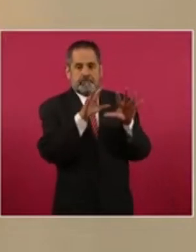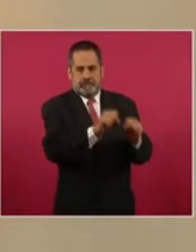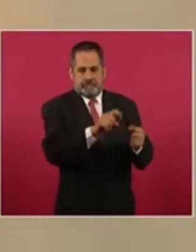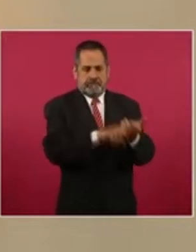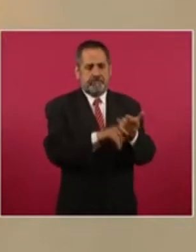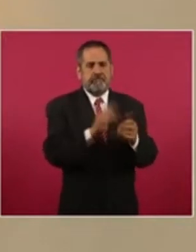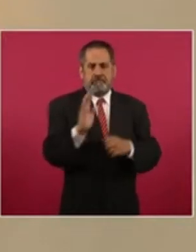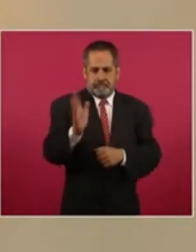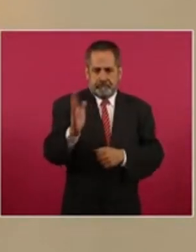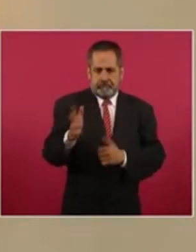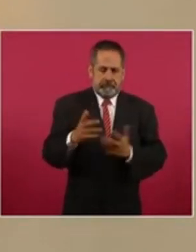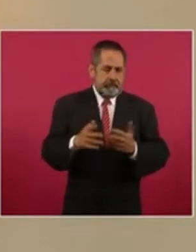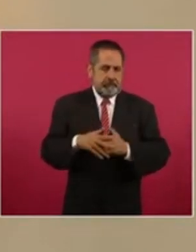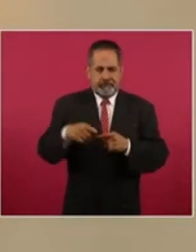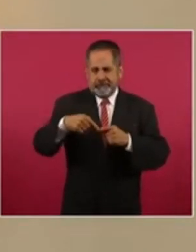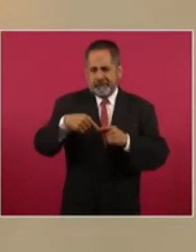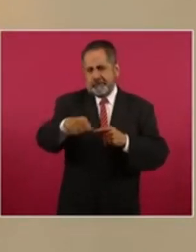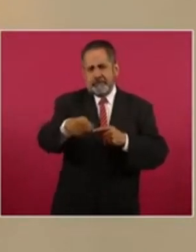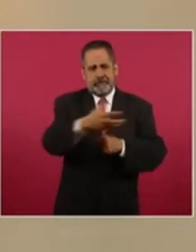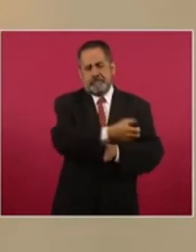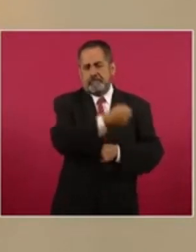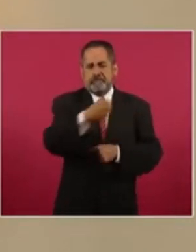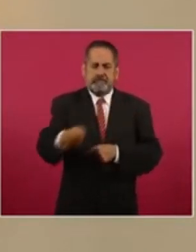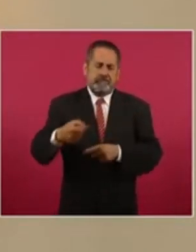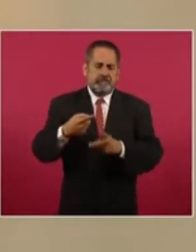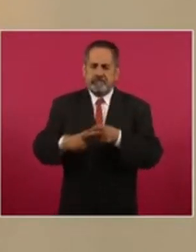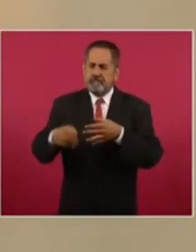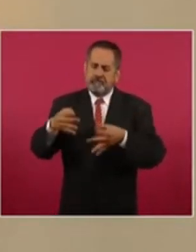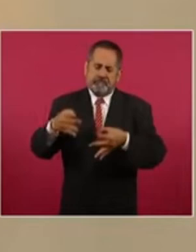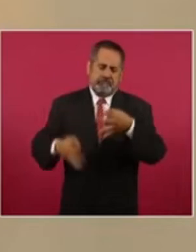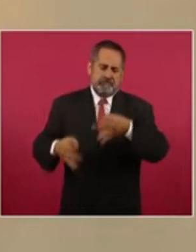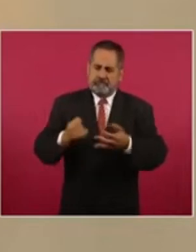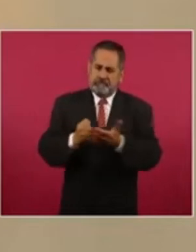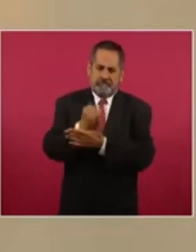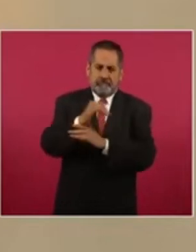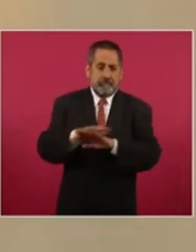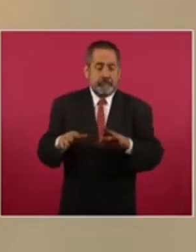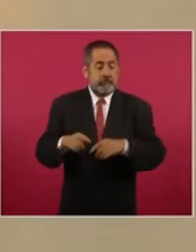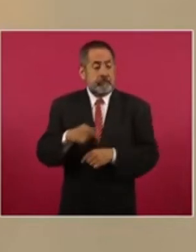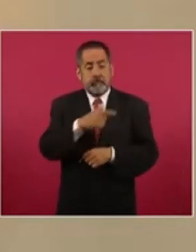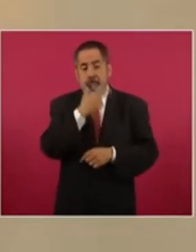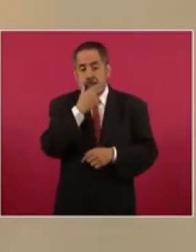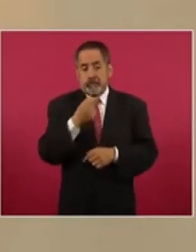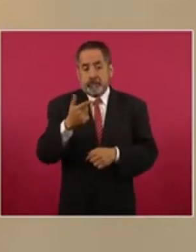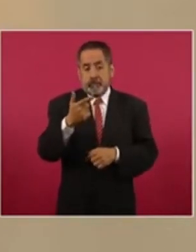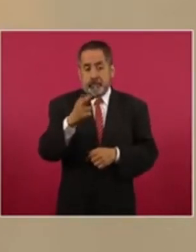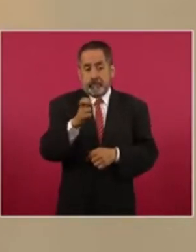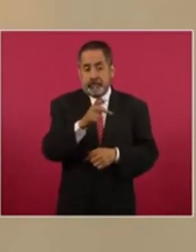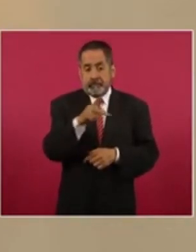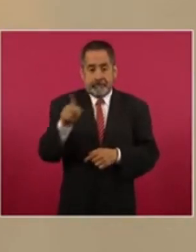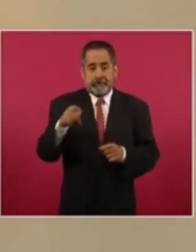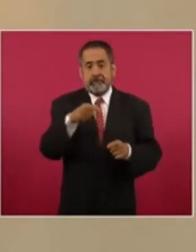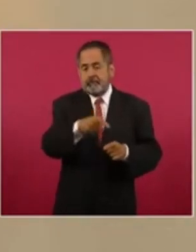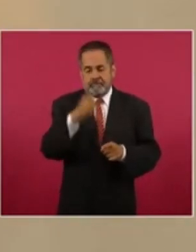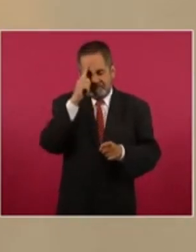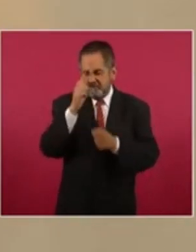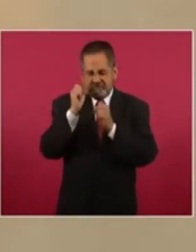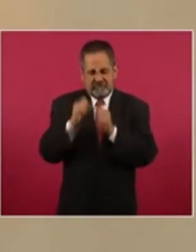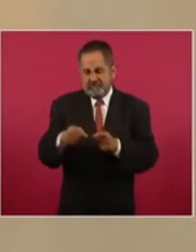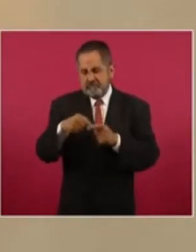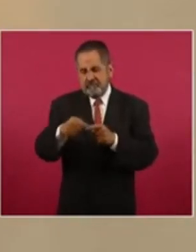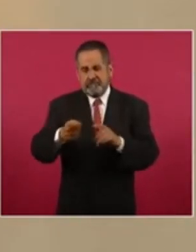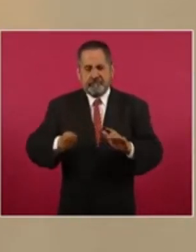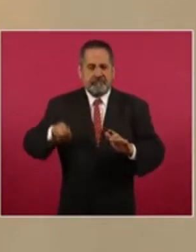y seguramente serán vinculados a proceso. Y en el caso de Grig N., feminicida serial, seguramente